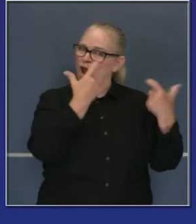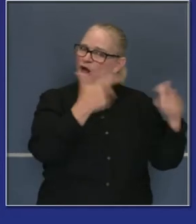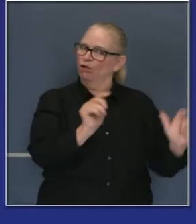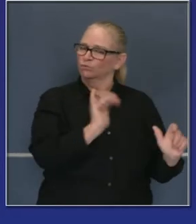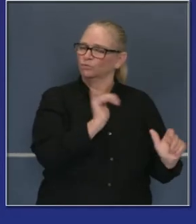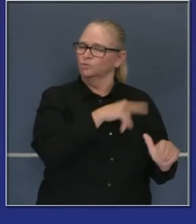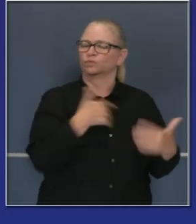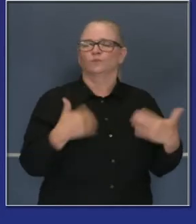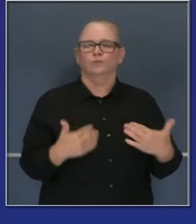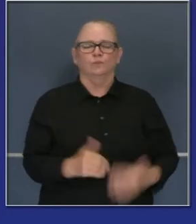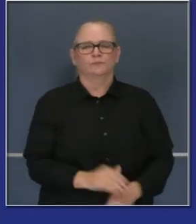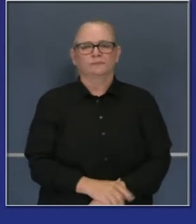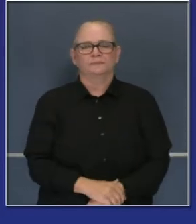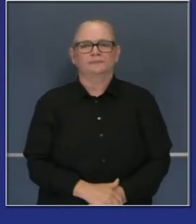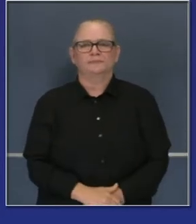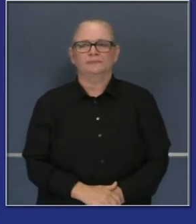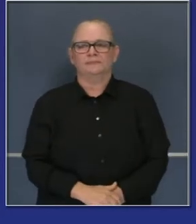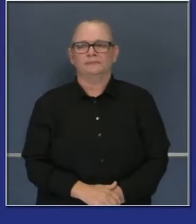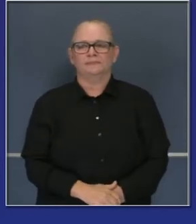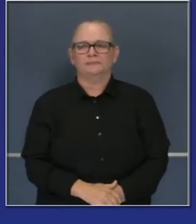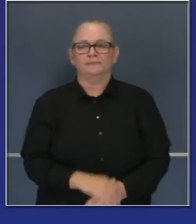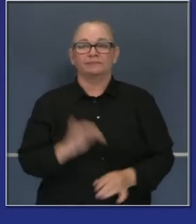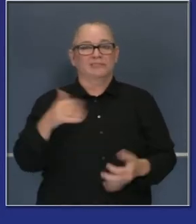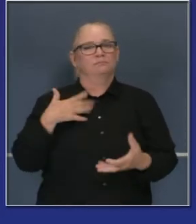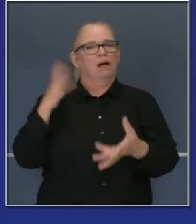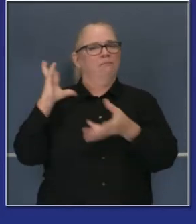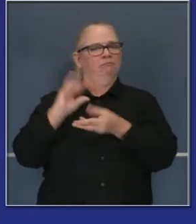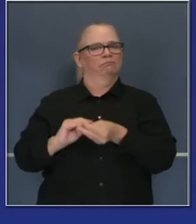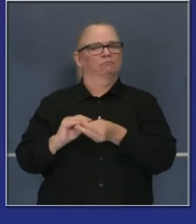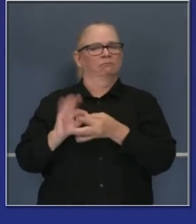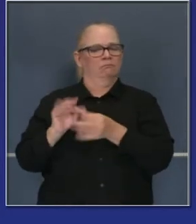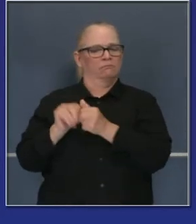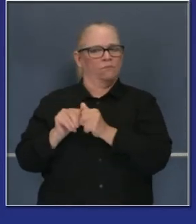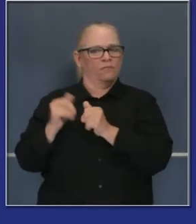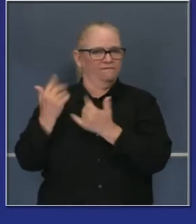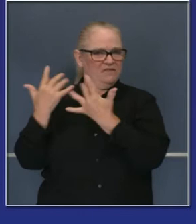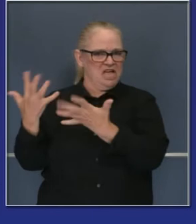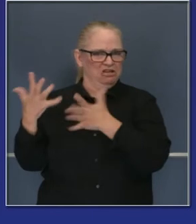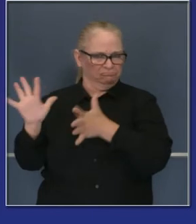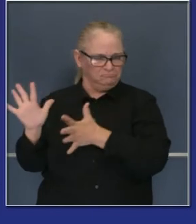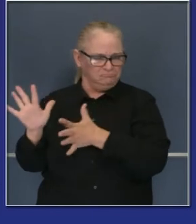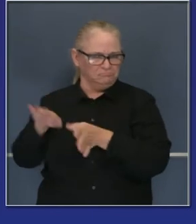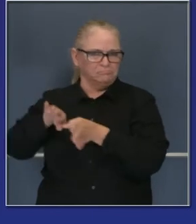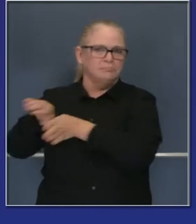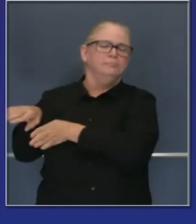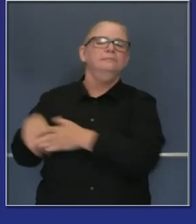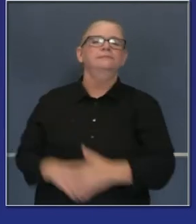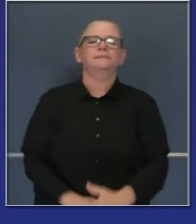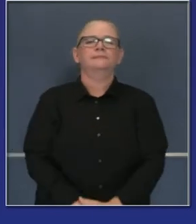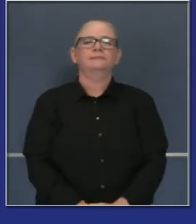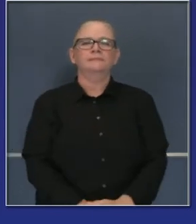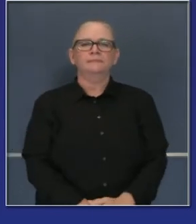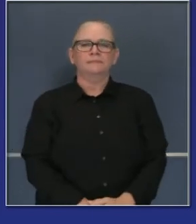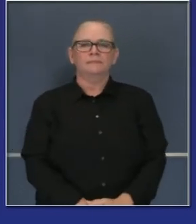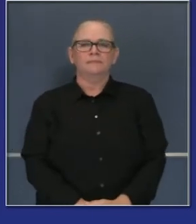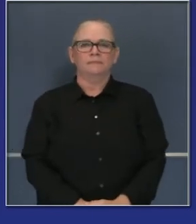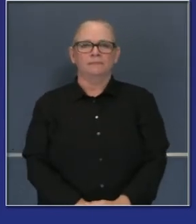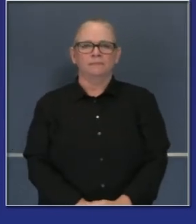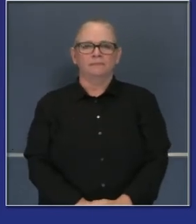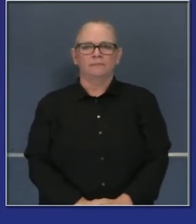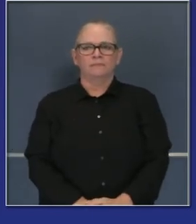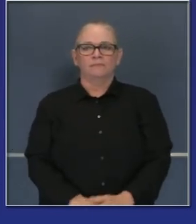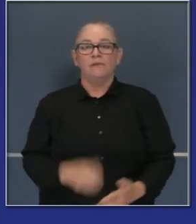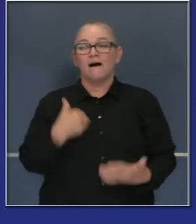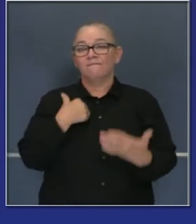también eso es lo que estamos lidiando con eso estamos lidiando eso es en cuanto a los incendios forestales y la buena noticia tenemos una